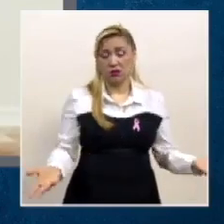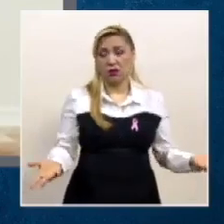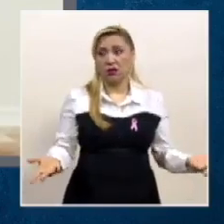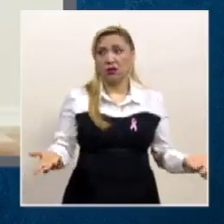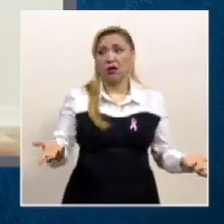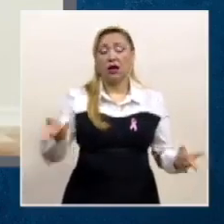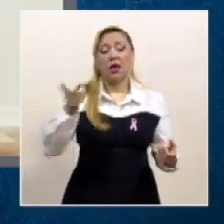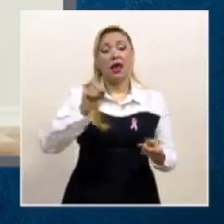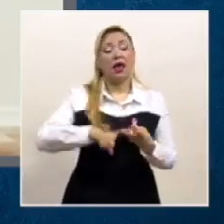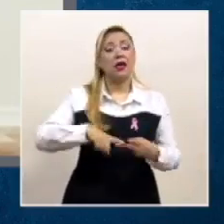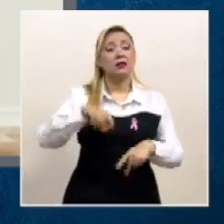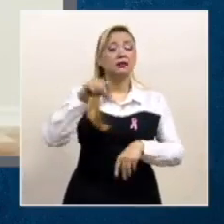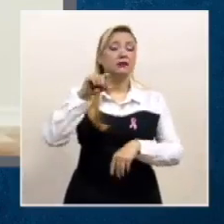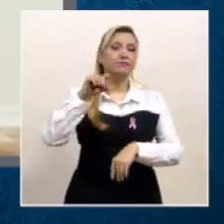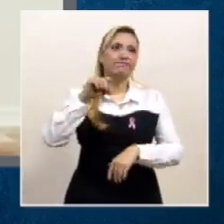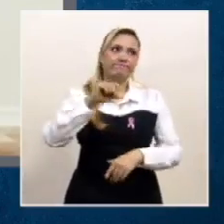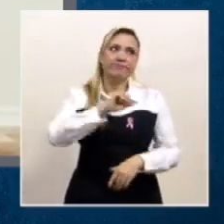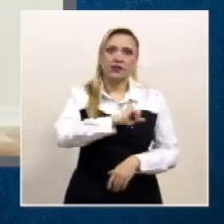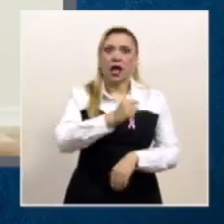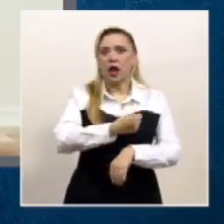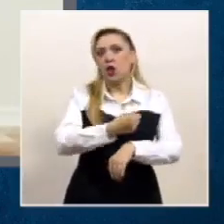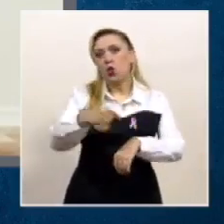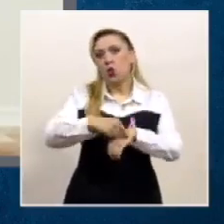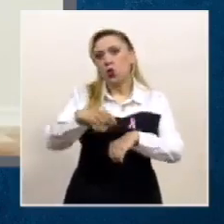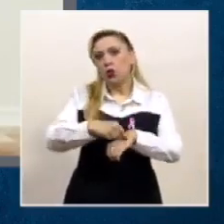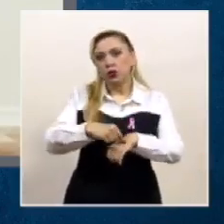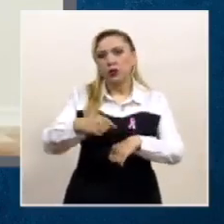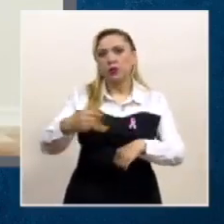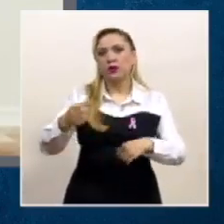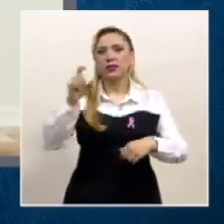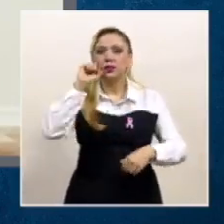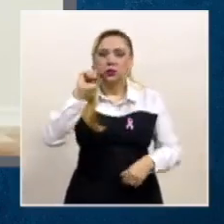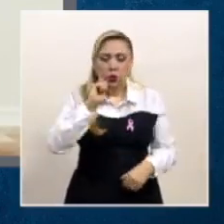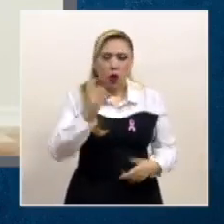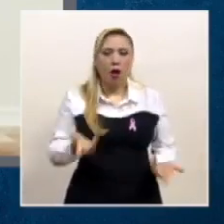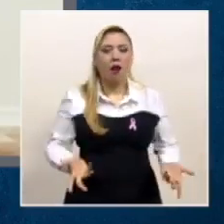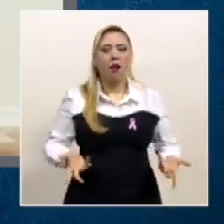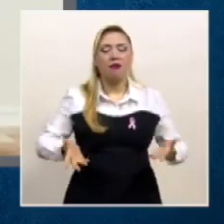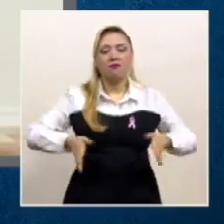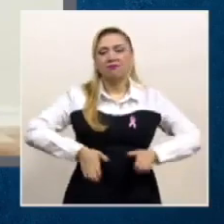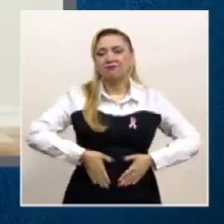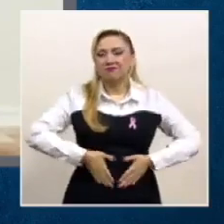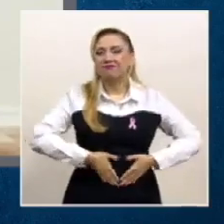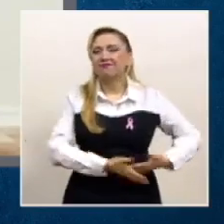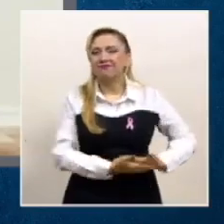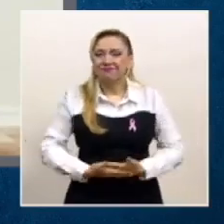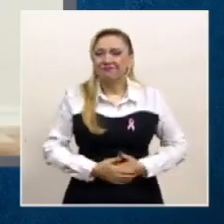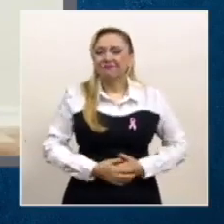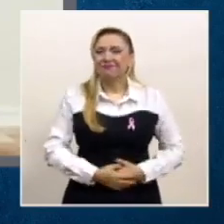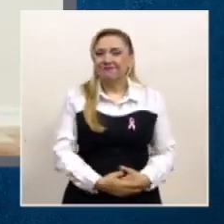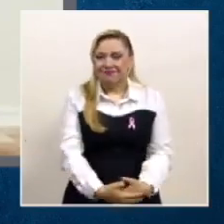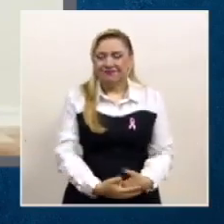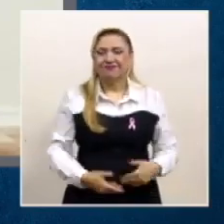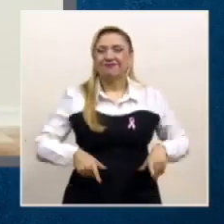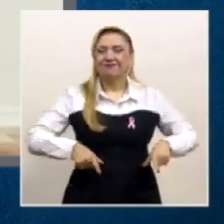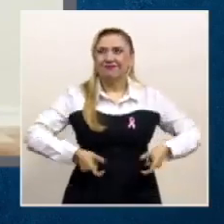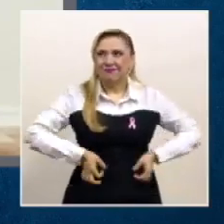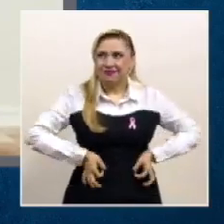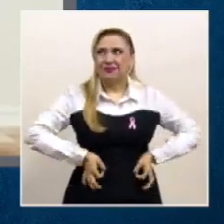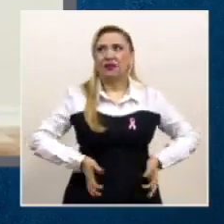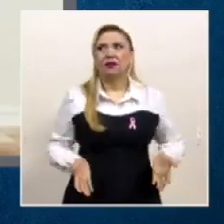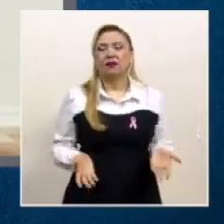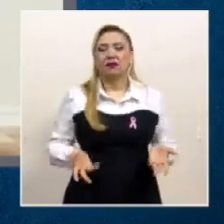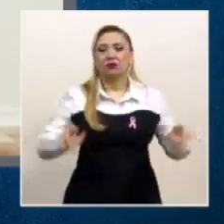temas de salud sexual y reproductiva tenemos efectos desproporcionados respecto a